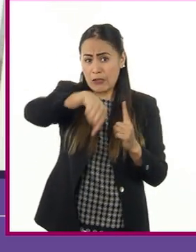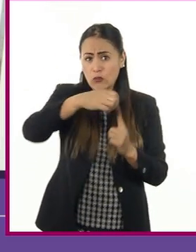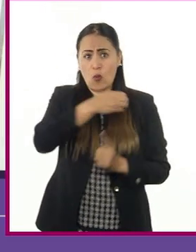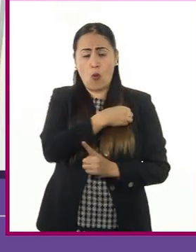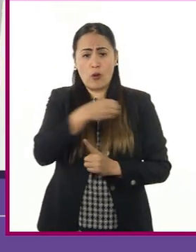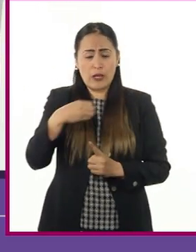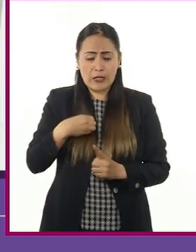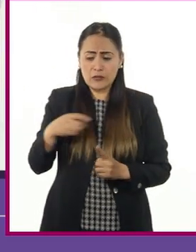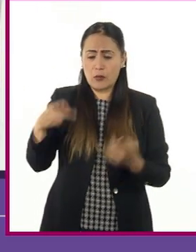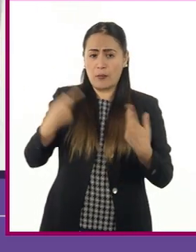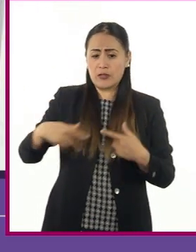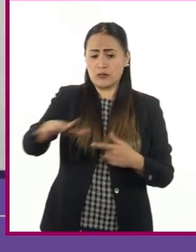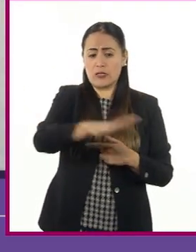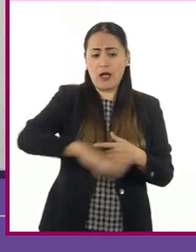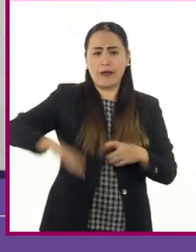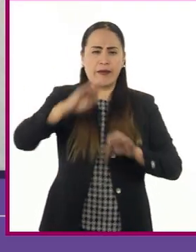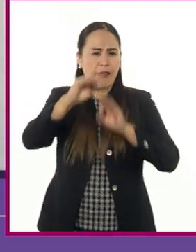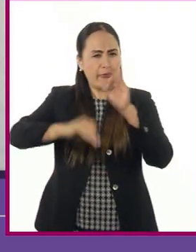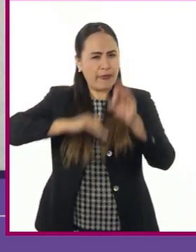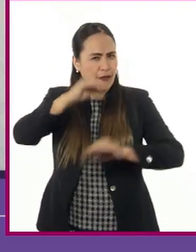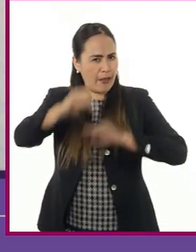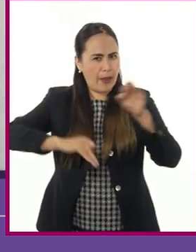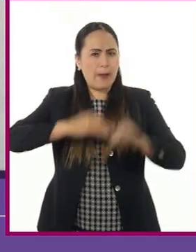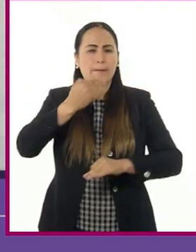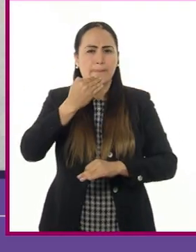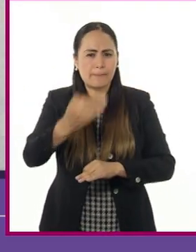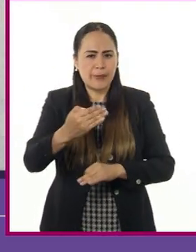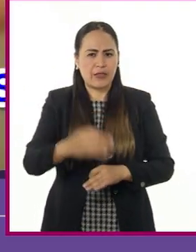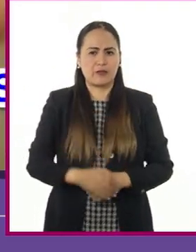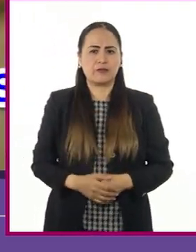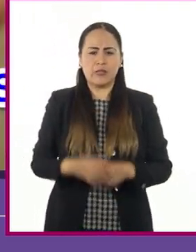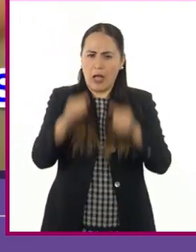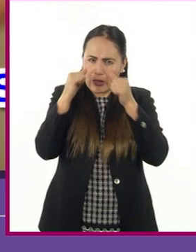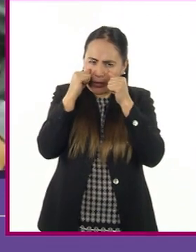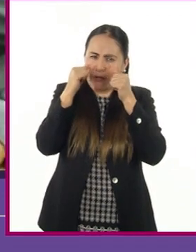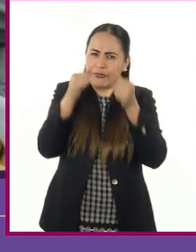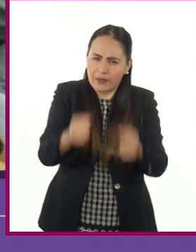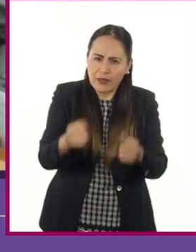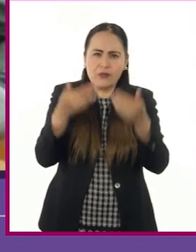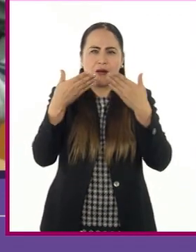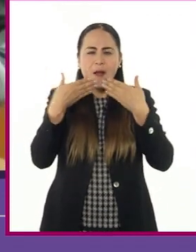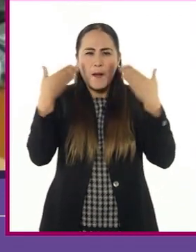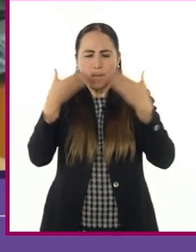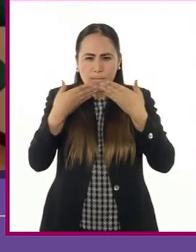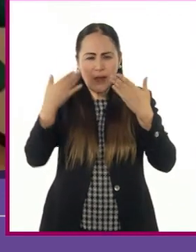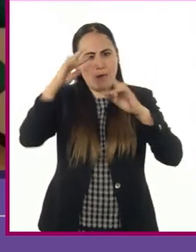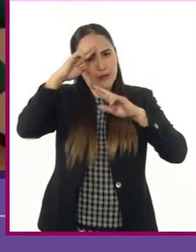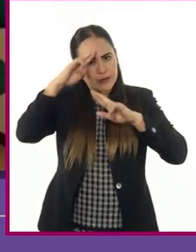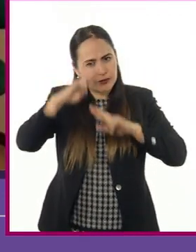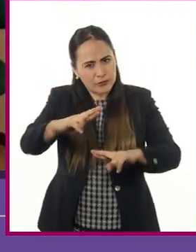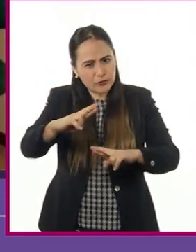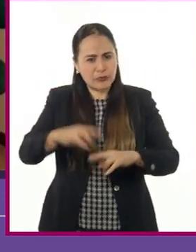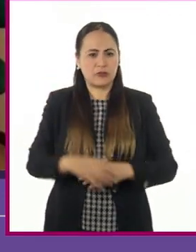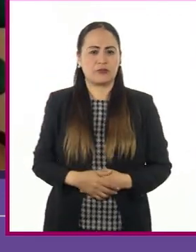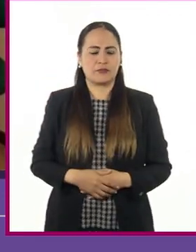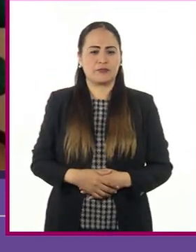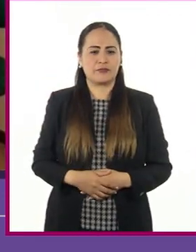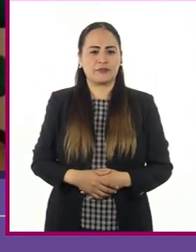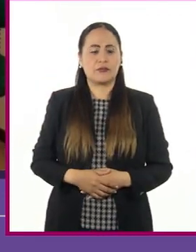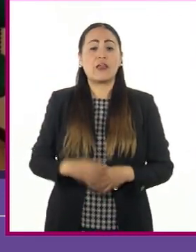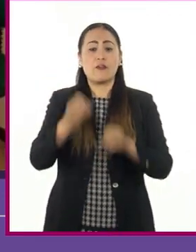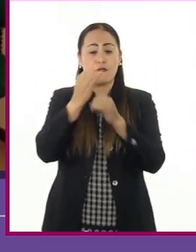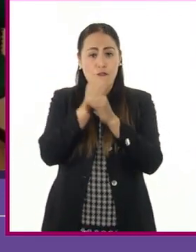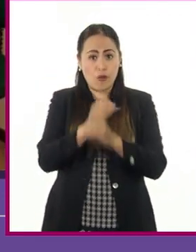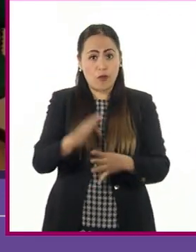su trato con la ciudadanía, así como ser atentos, amables y respetuosos, y brindar la información